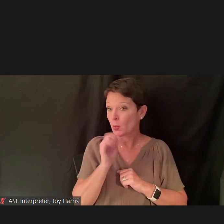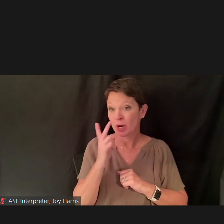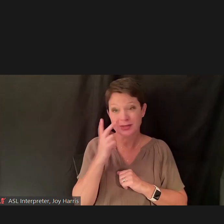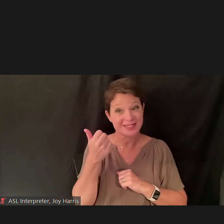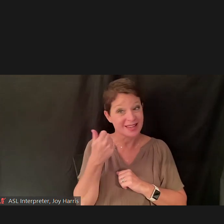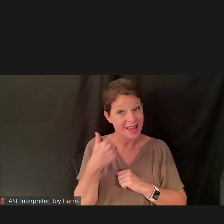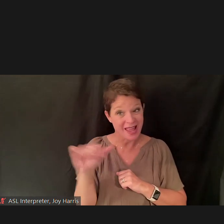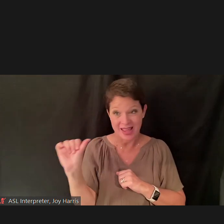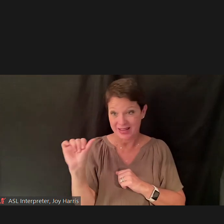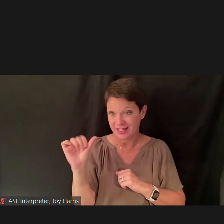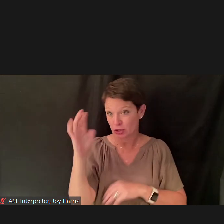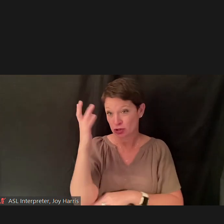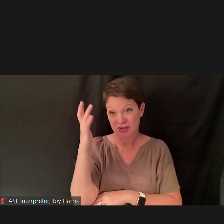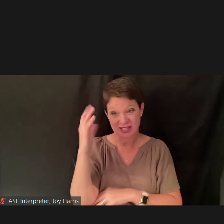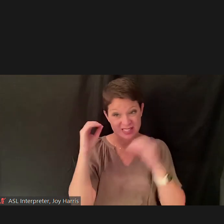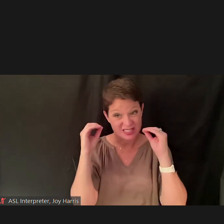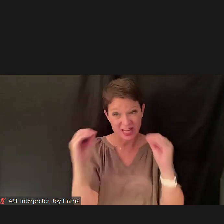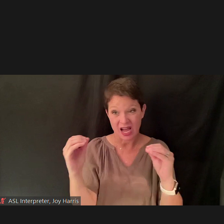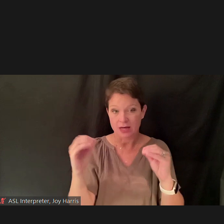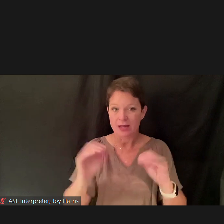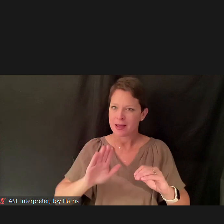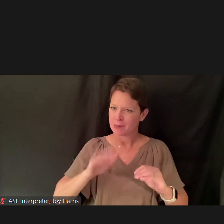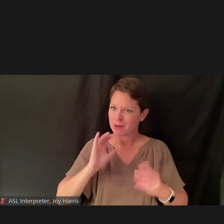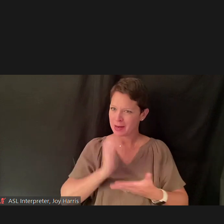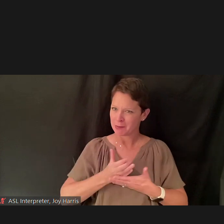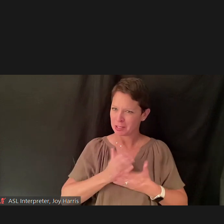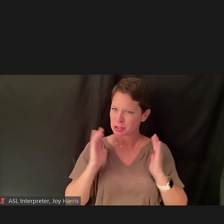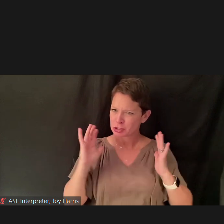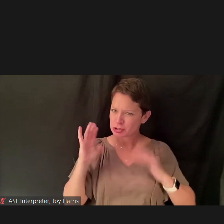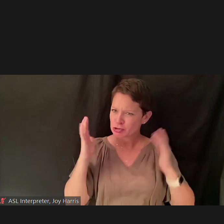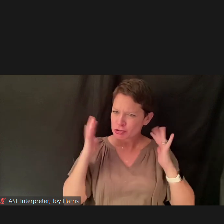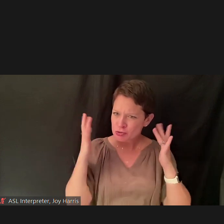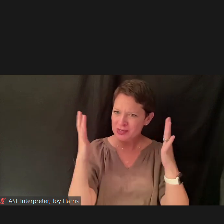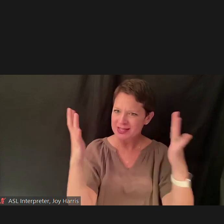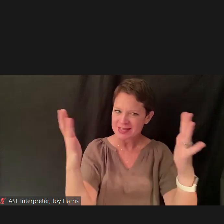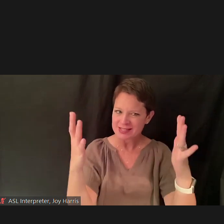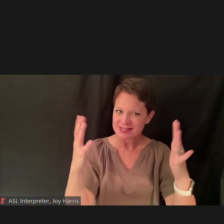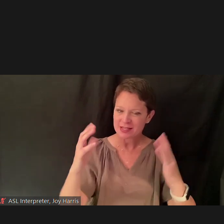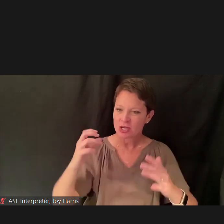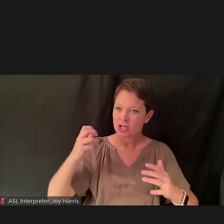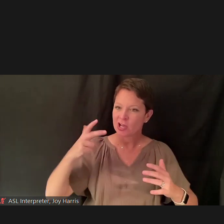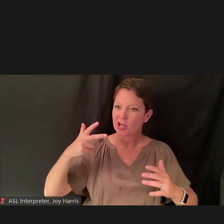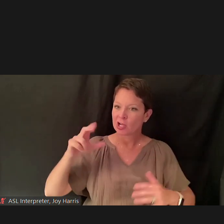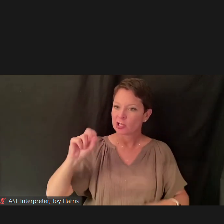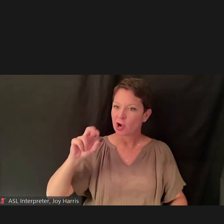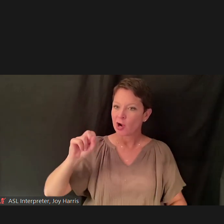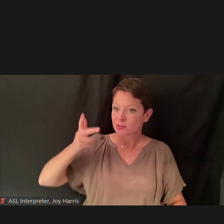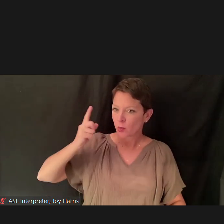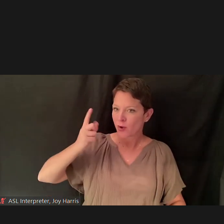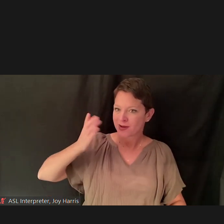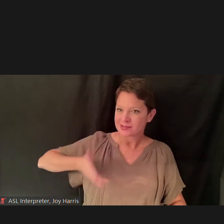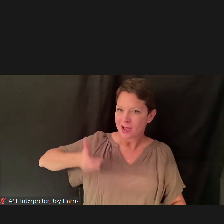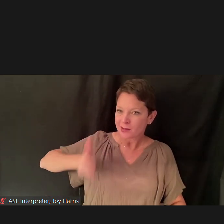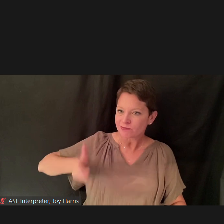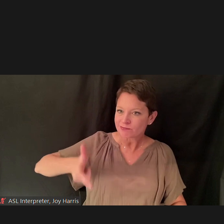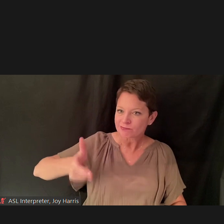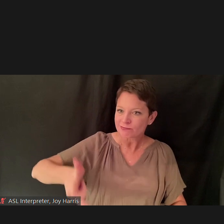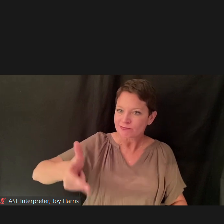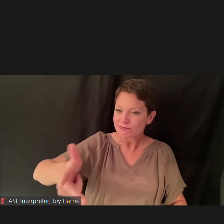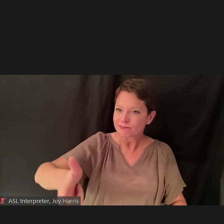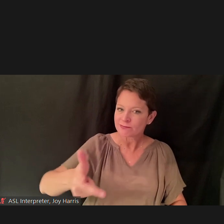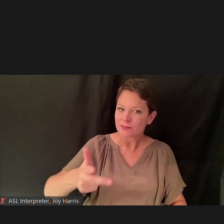lado de la calle. No se ve ningún árbol, mientras que la otra calle muestra muchos